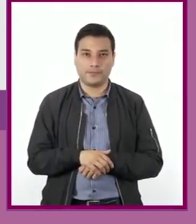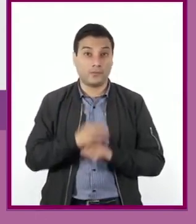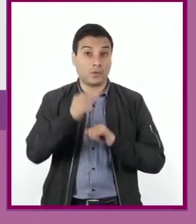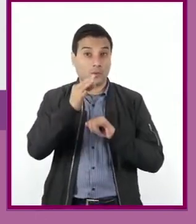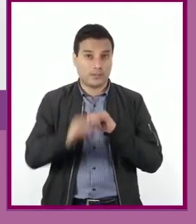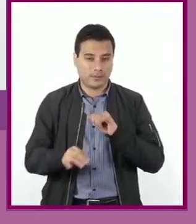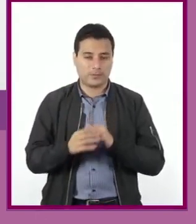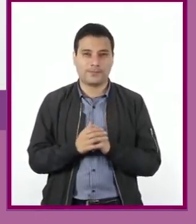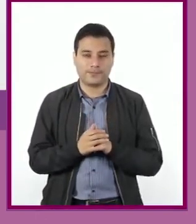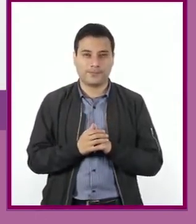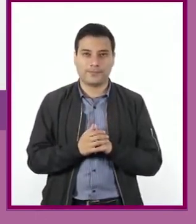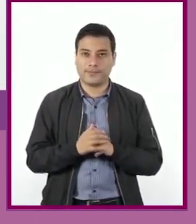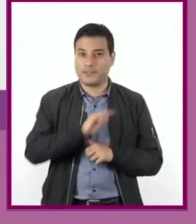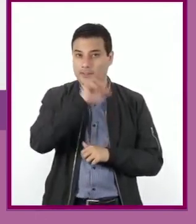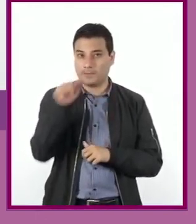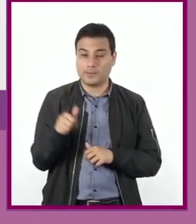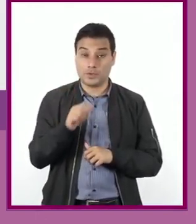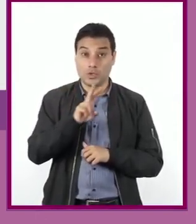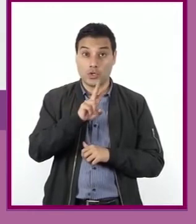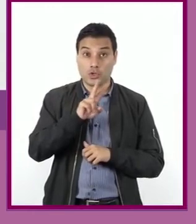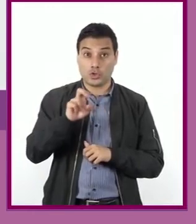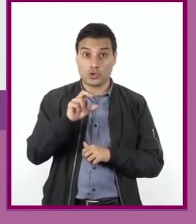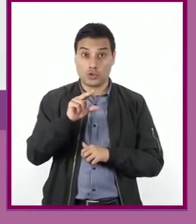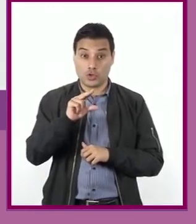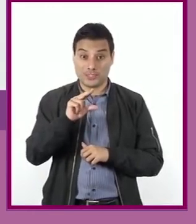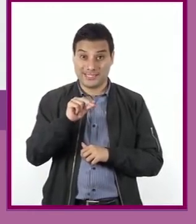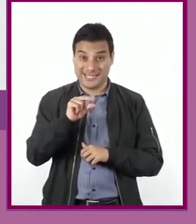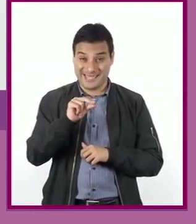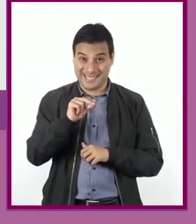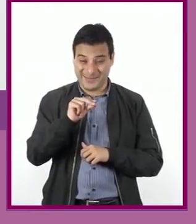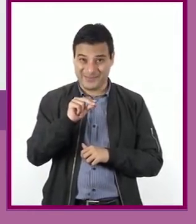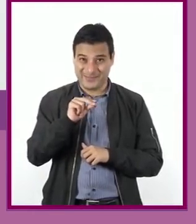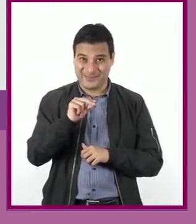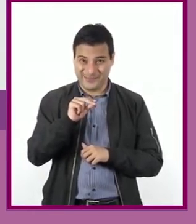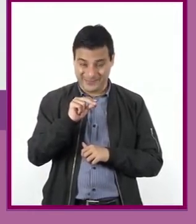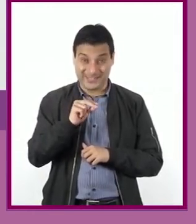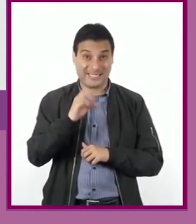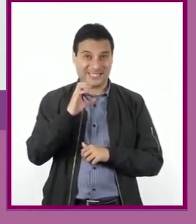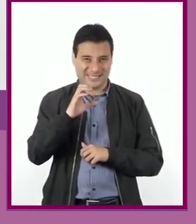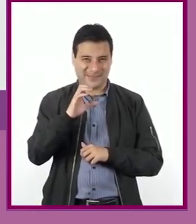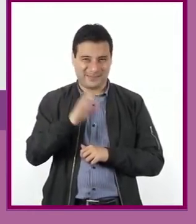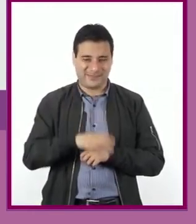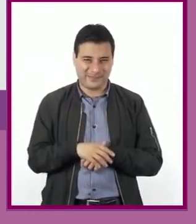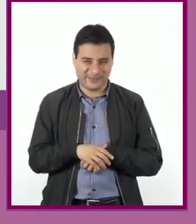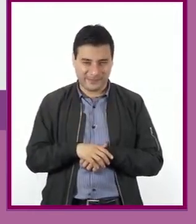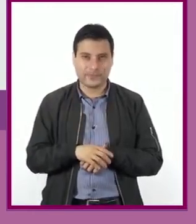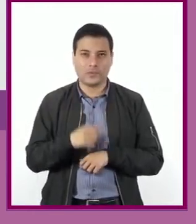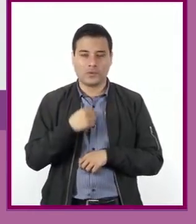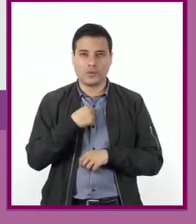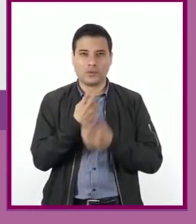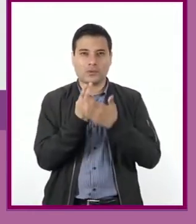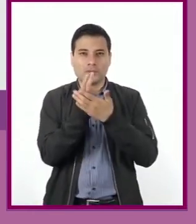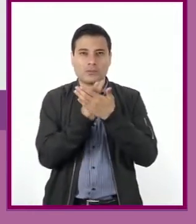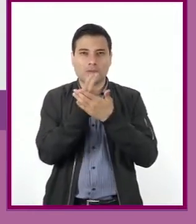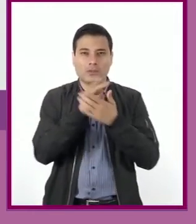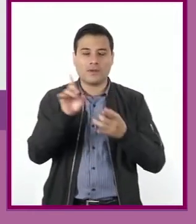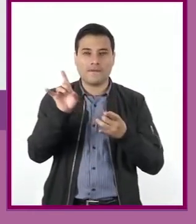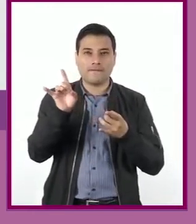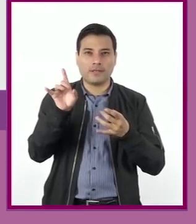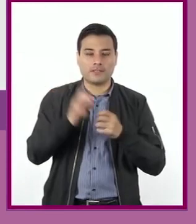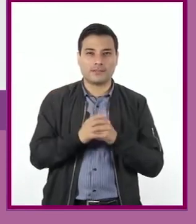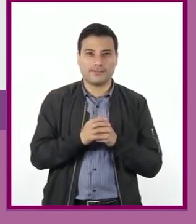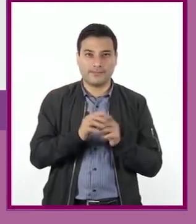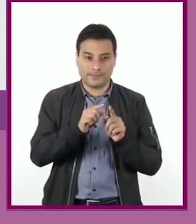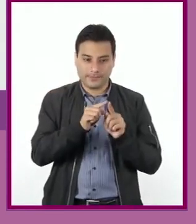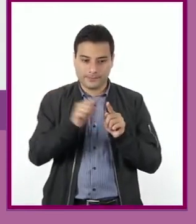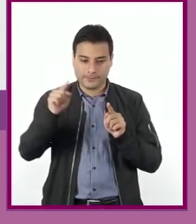último, medimos los 280 grados de dirección de la fuerza C y dibujamos la flecha de 5 centímetros